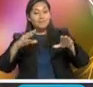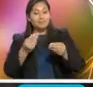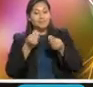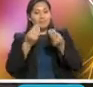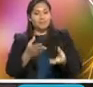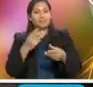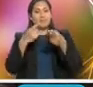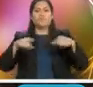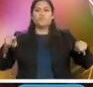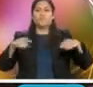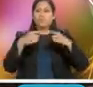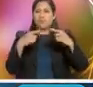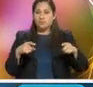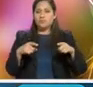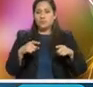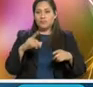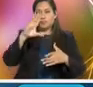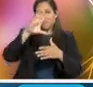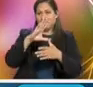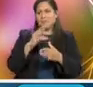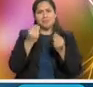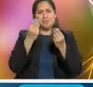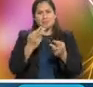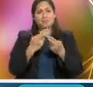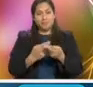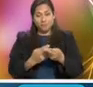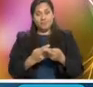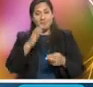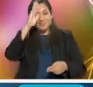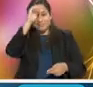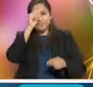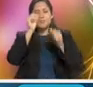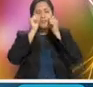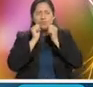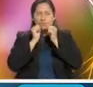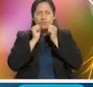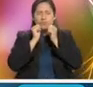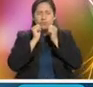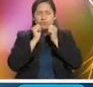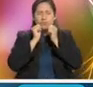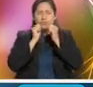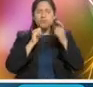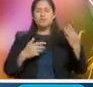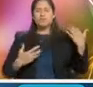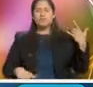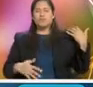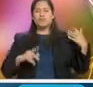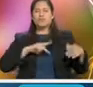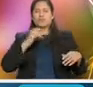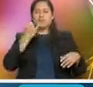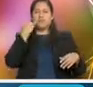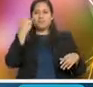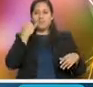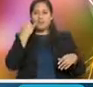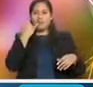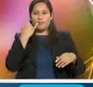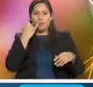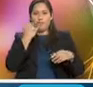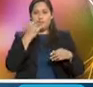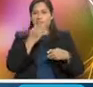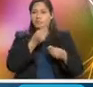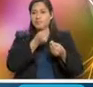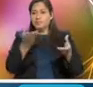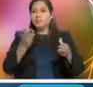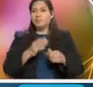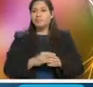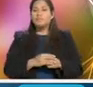a la música iberoamericana. Así es. ¿Se acuerdan que había un sellito en los discos que decía rock en tu idioma? Y todos lo traen. Fue a partir de esto,